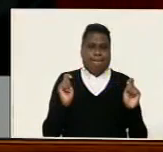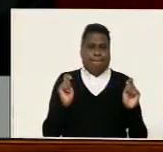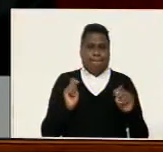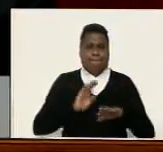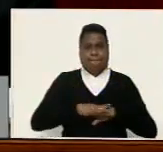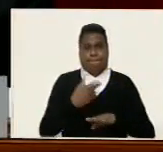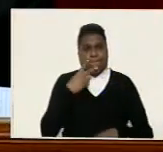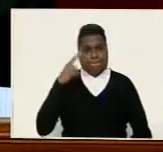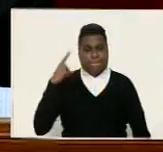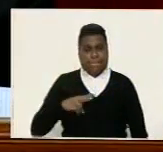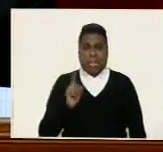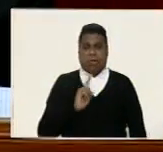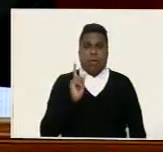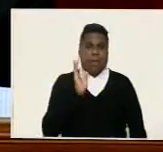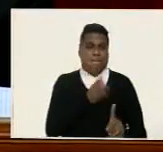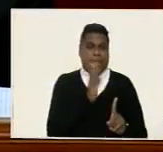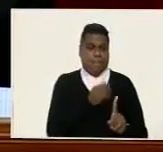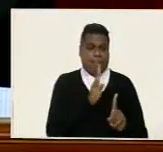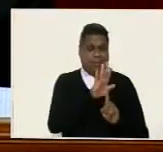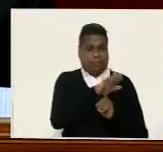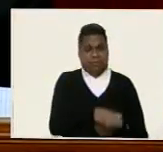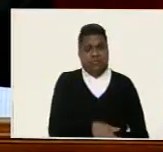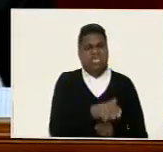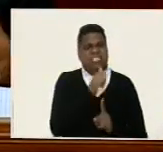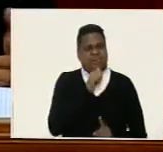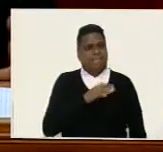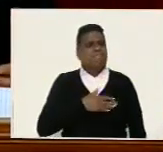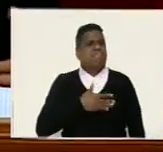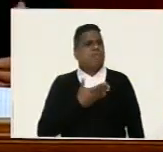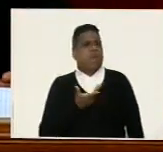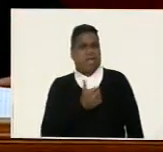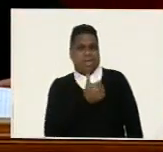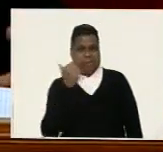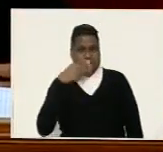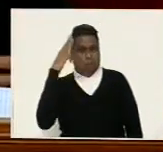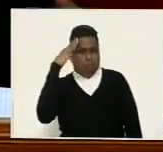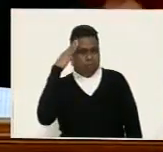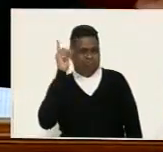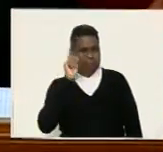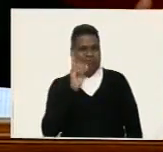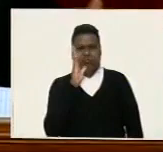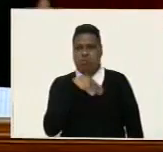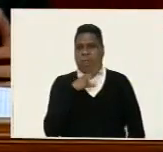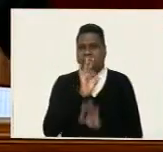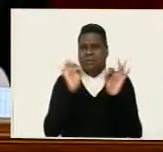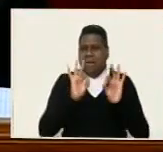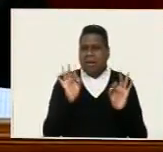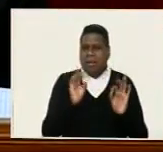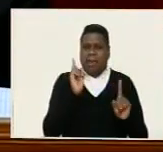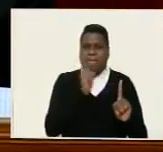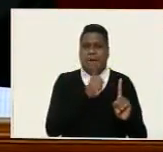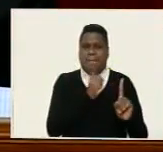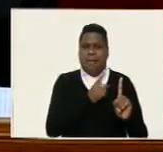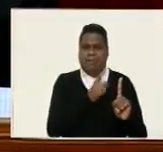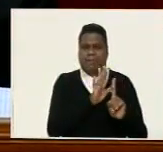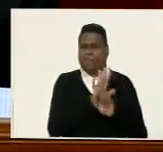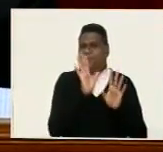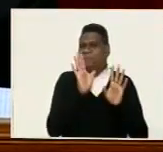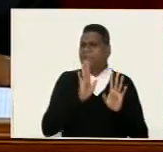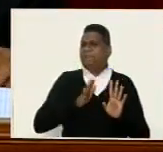no sanciona quien quiere, sino quien puede. Y moralmente ellos están descalificados para sancionar a ninguno de los compañeros que están siendo nombrados